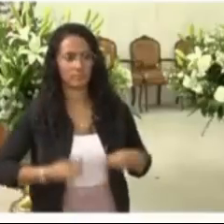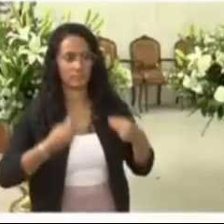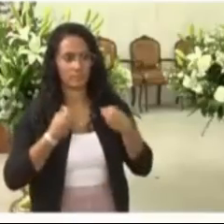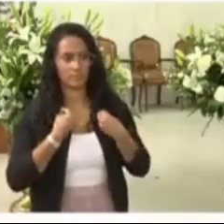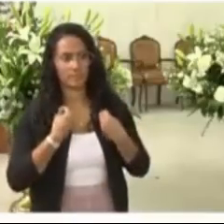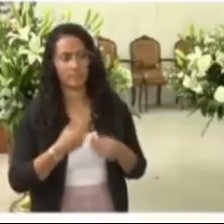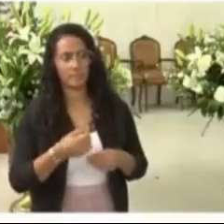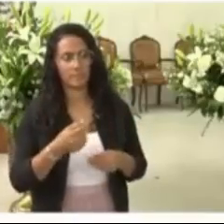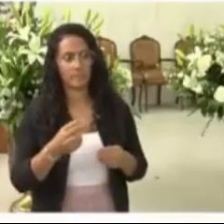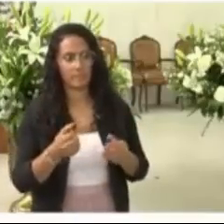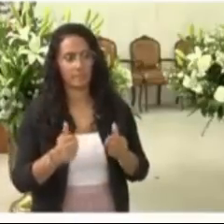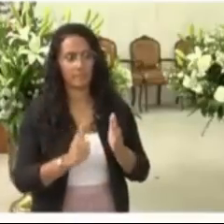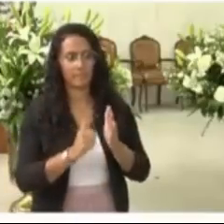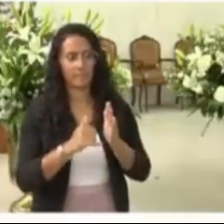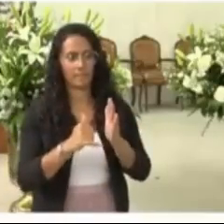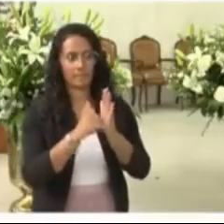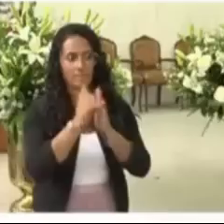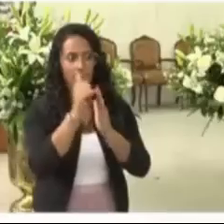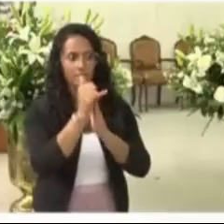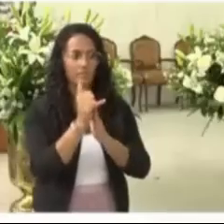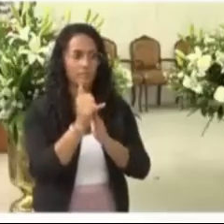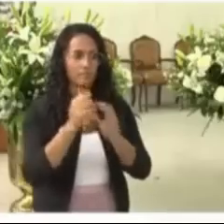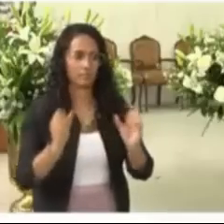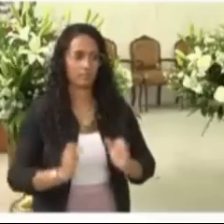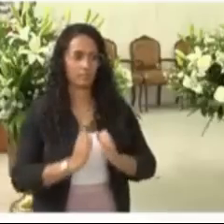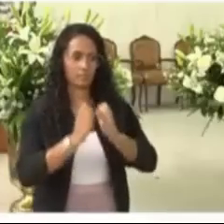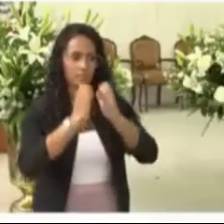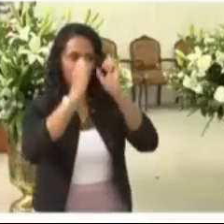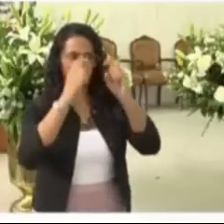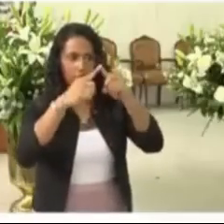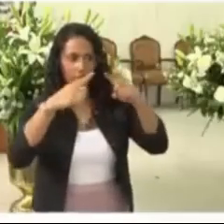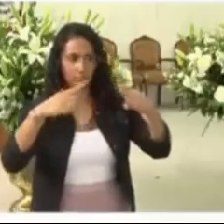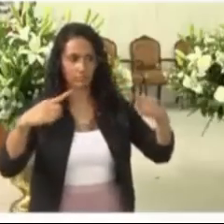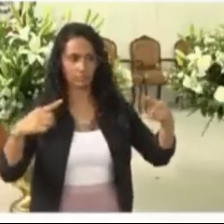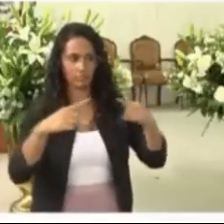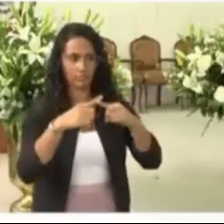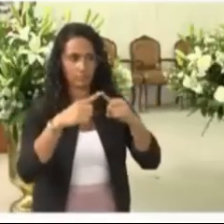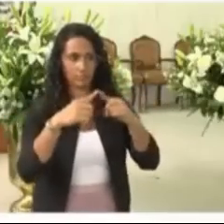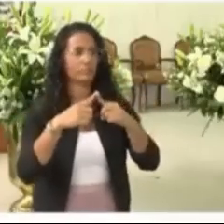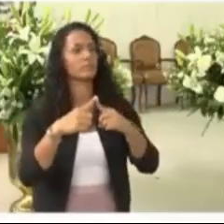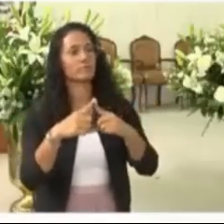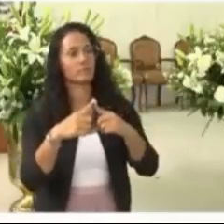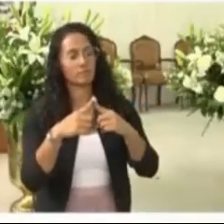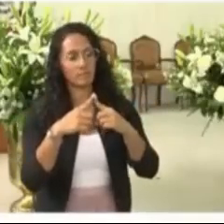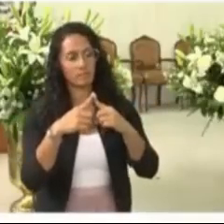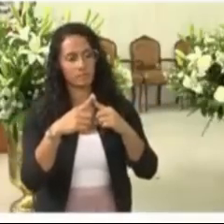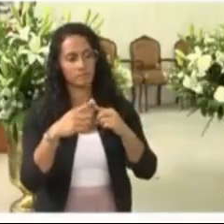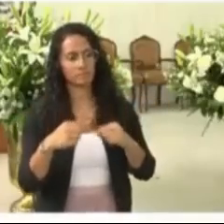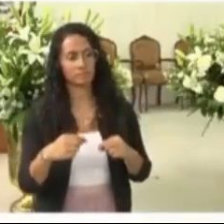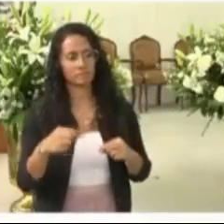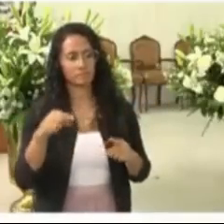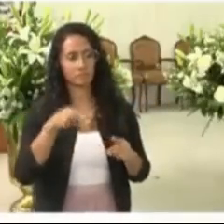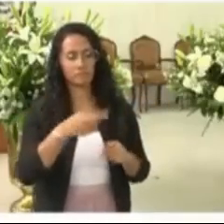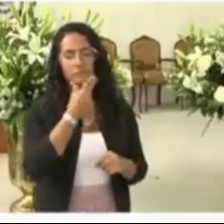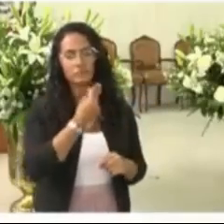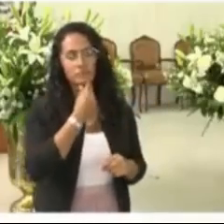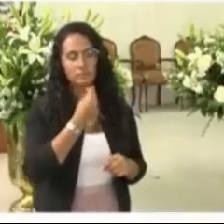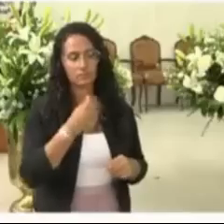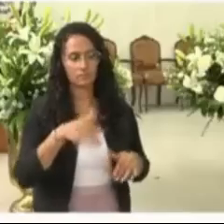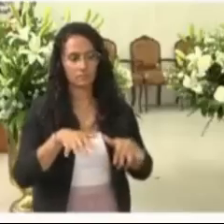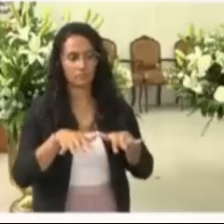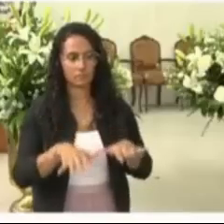viera las cosas que se tenían que hacer. Y mientras el sumo sacerdote entró a la